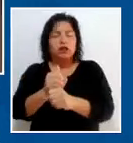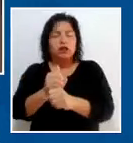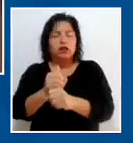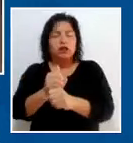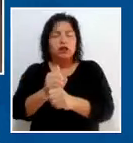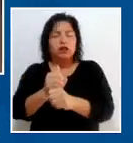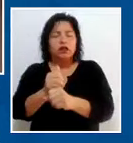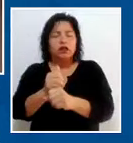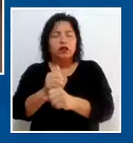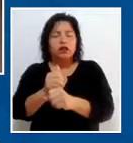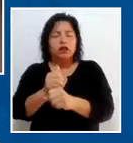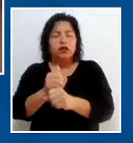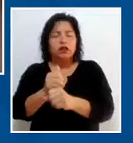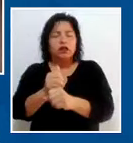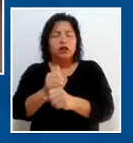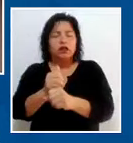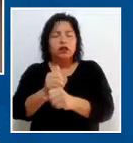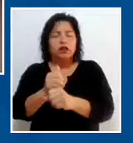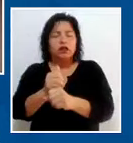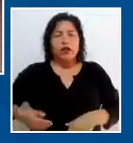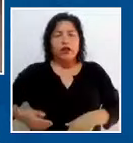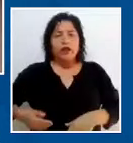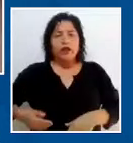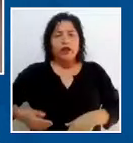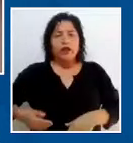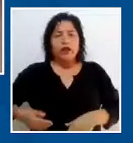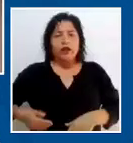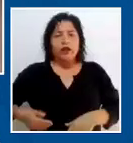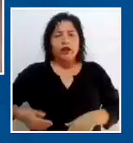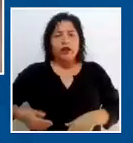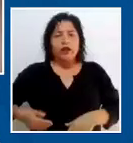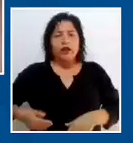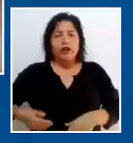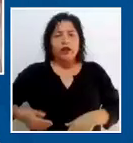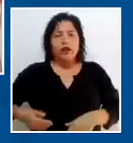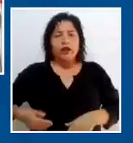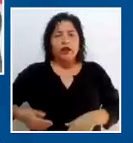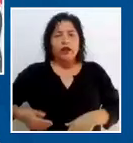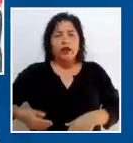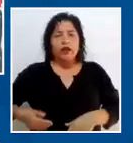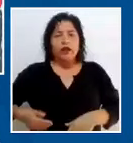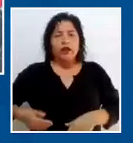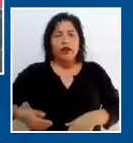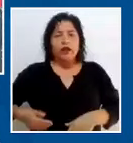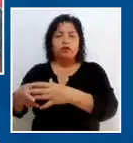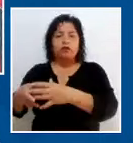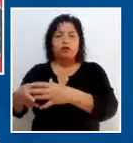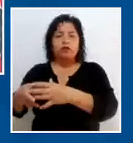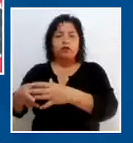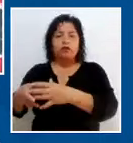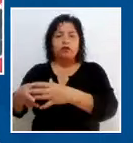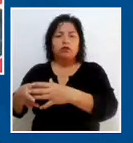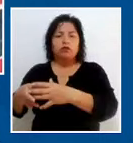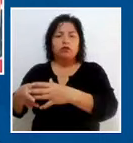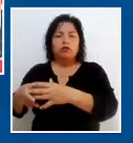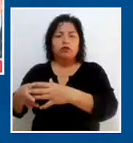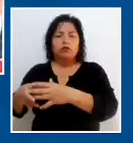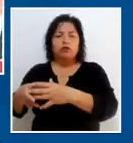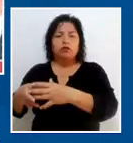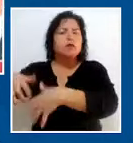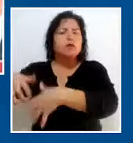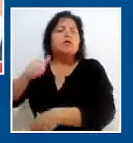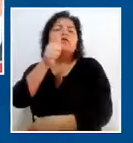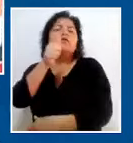del Estado, ¿no? Ese es el primer rubro de entidades obligadas. Tenemos otro gran rubro de entidades que ya son las